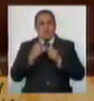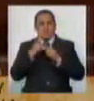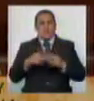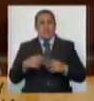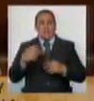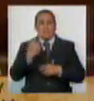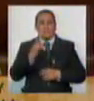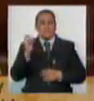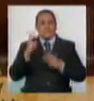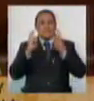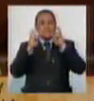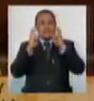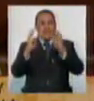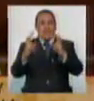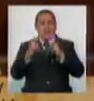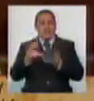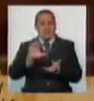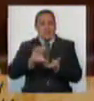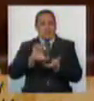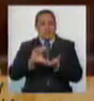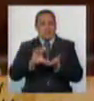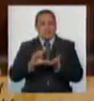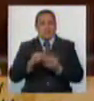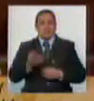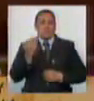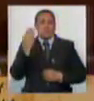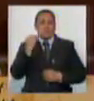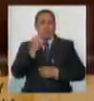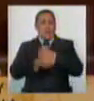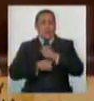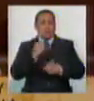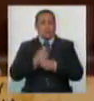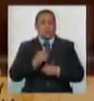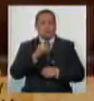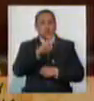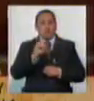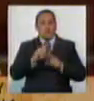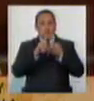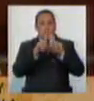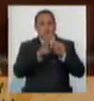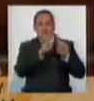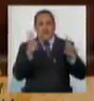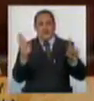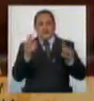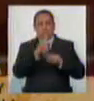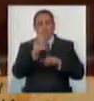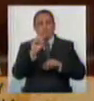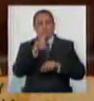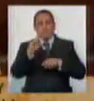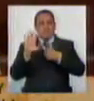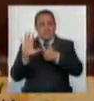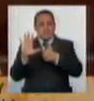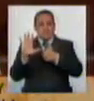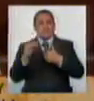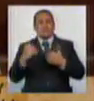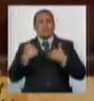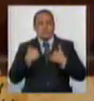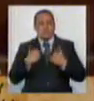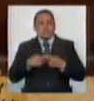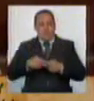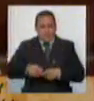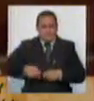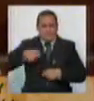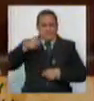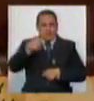Lima. Para ello, desde el 2011 hasta mediados del 2016, habremos